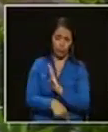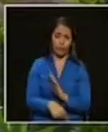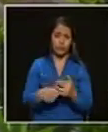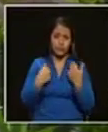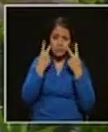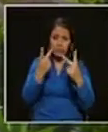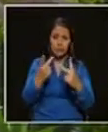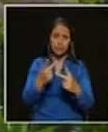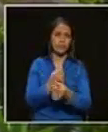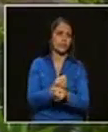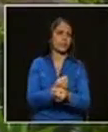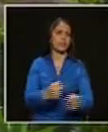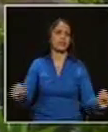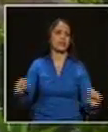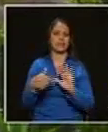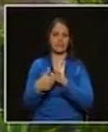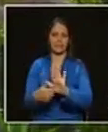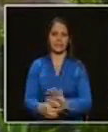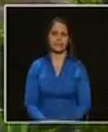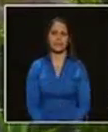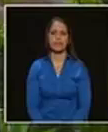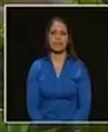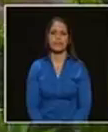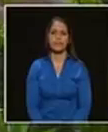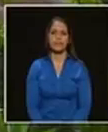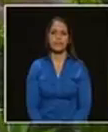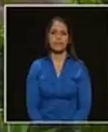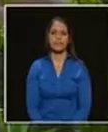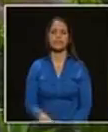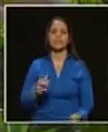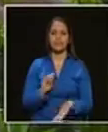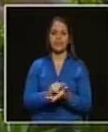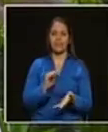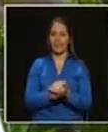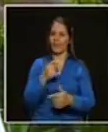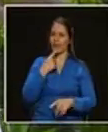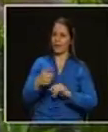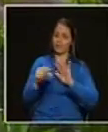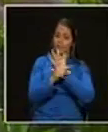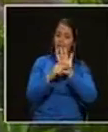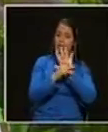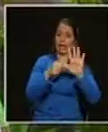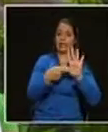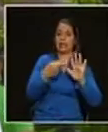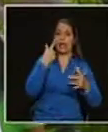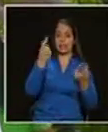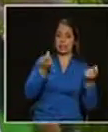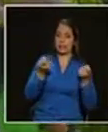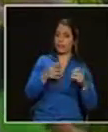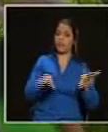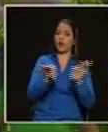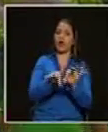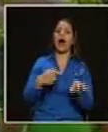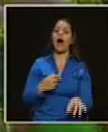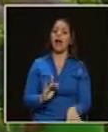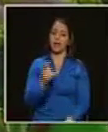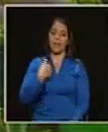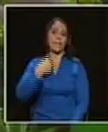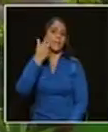prelingüístico pueda acceder a esa información. Como le digo, el closed caption sí es una estrategia muy importante. Por ejemplo, mi papá es